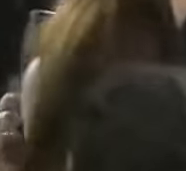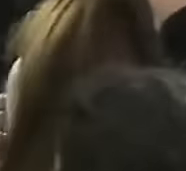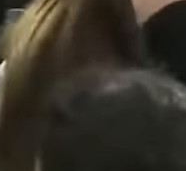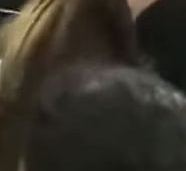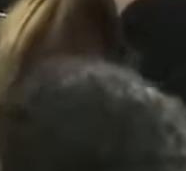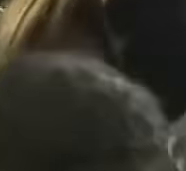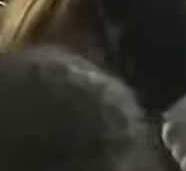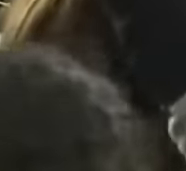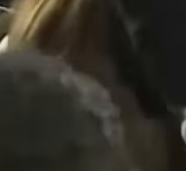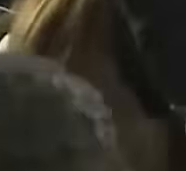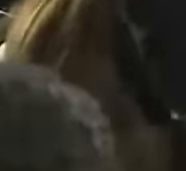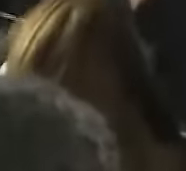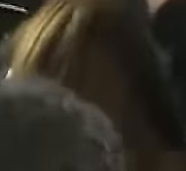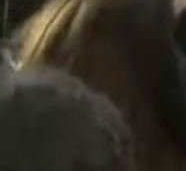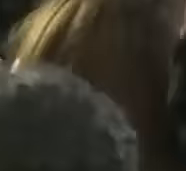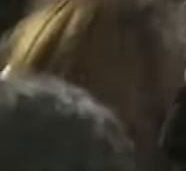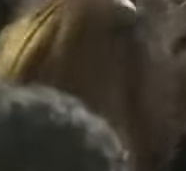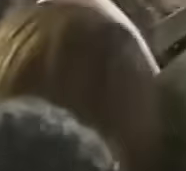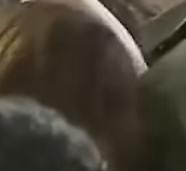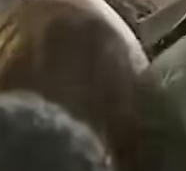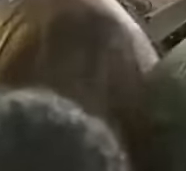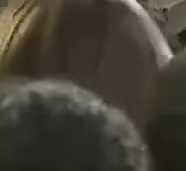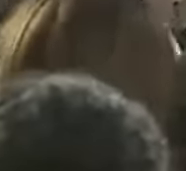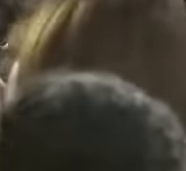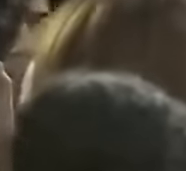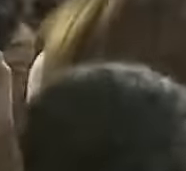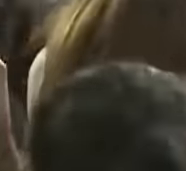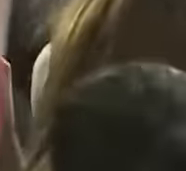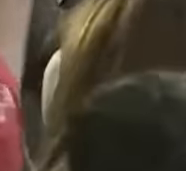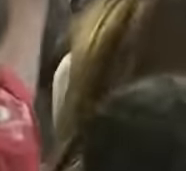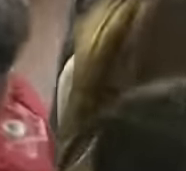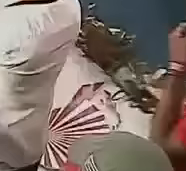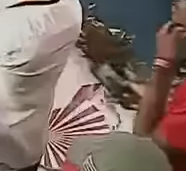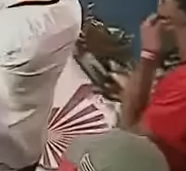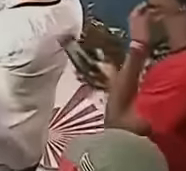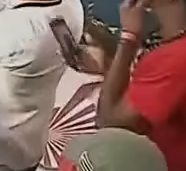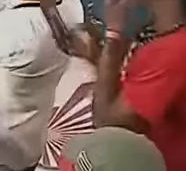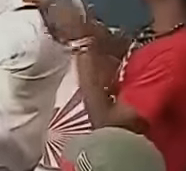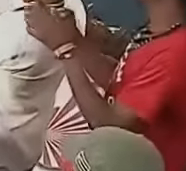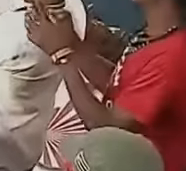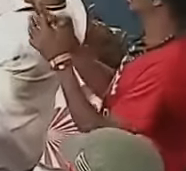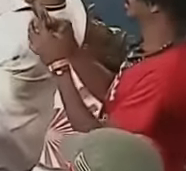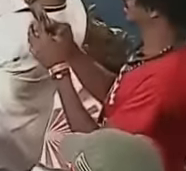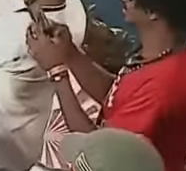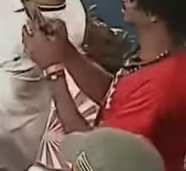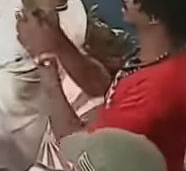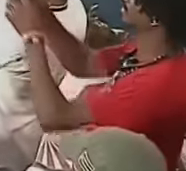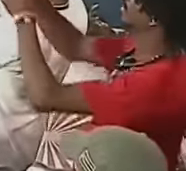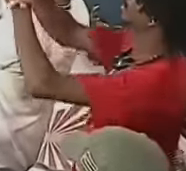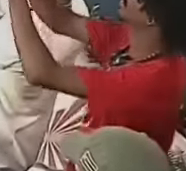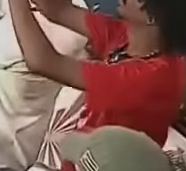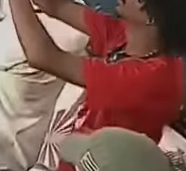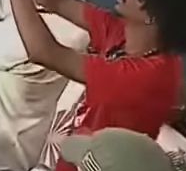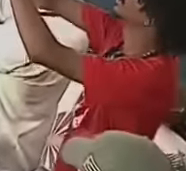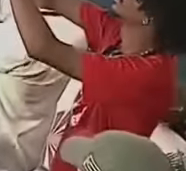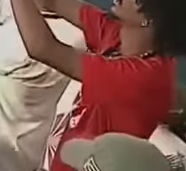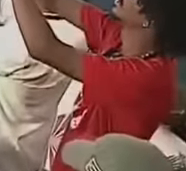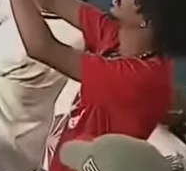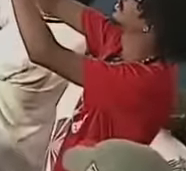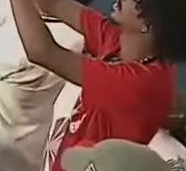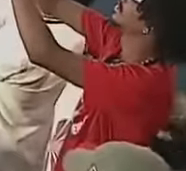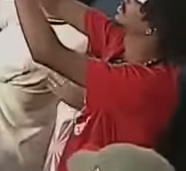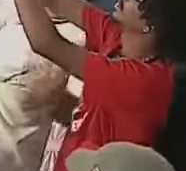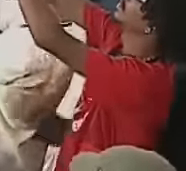venezolano Nicolás Maduro como moderador en esta importante cita internacional, una conferencia que se